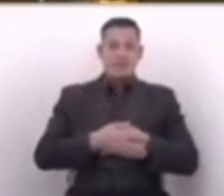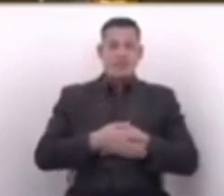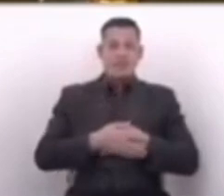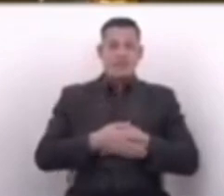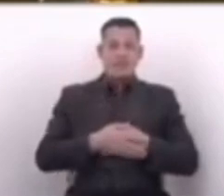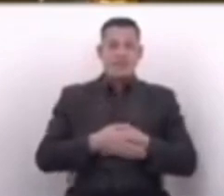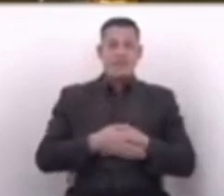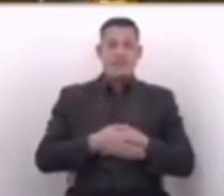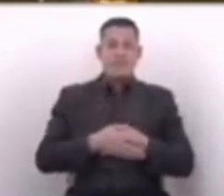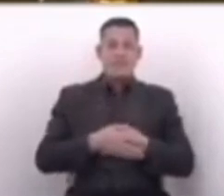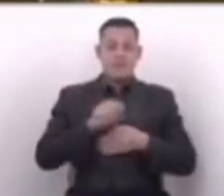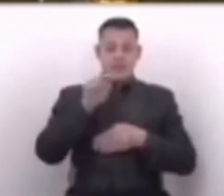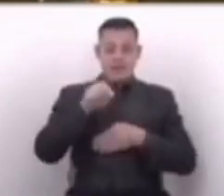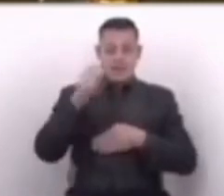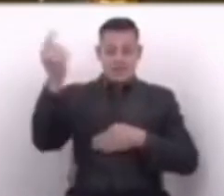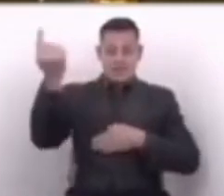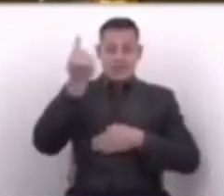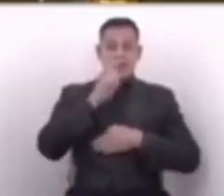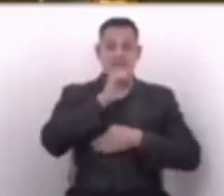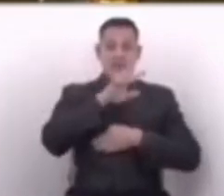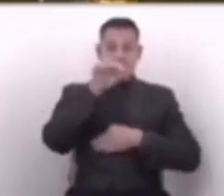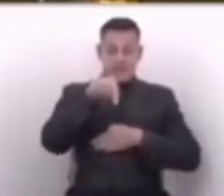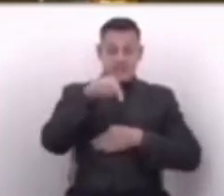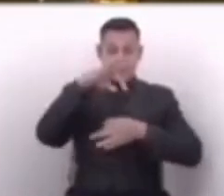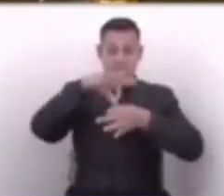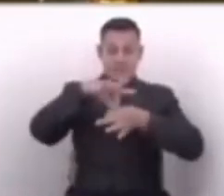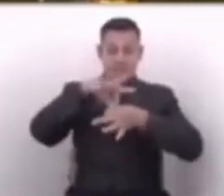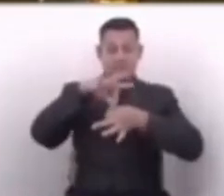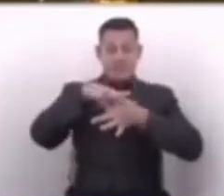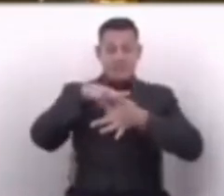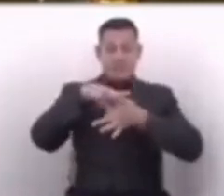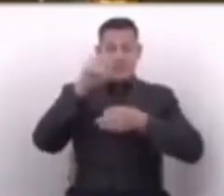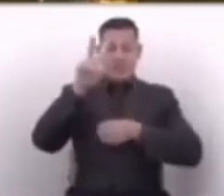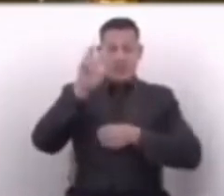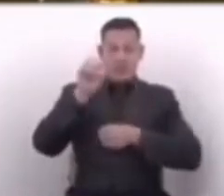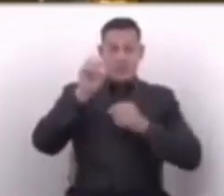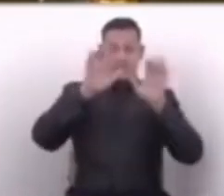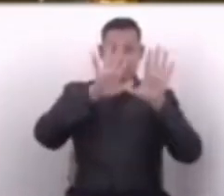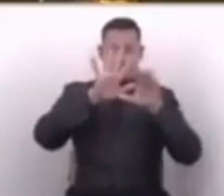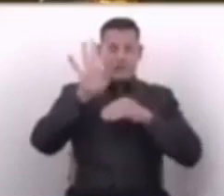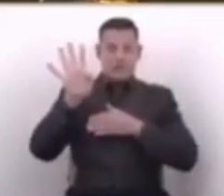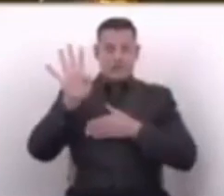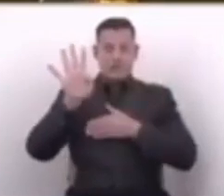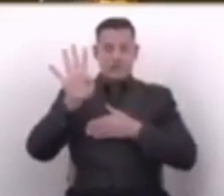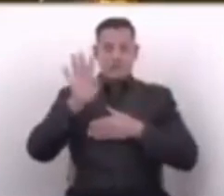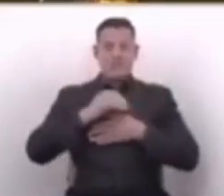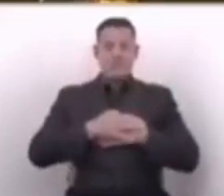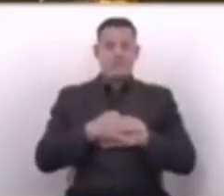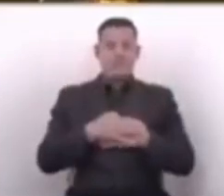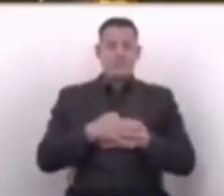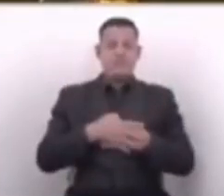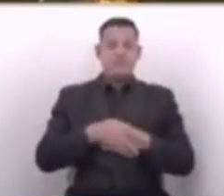Y ahí vinieron y les dijeron, y en esa votación del 2014